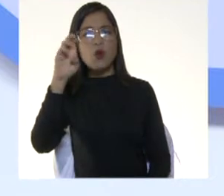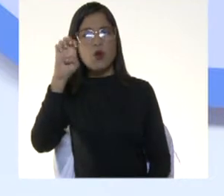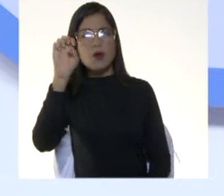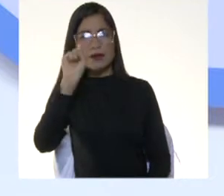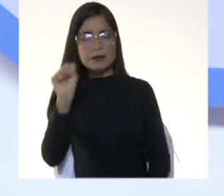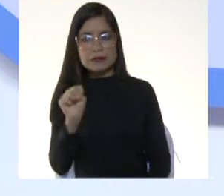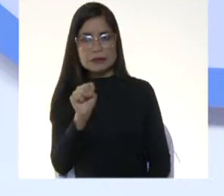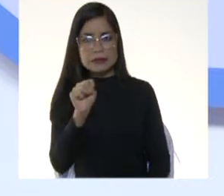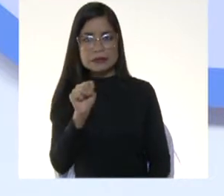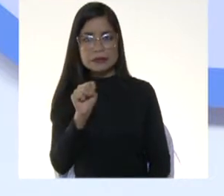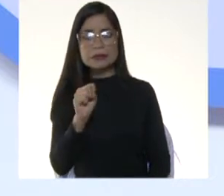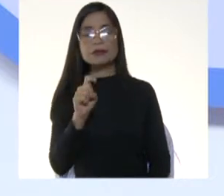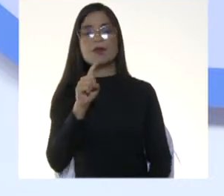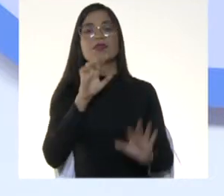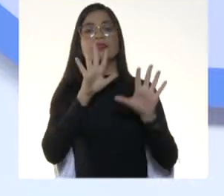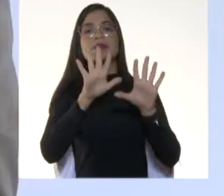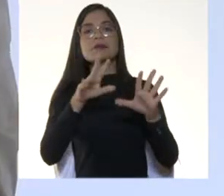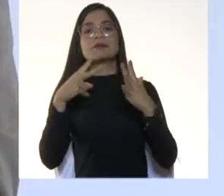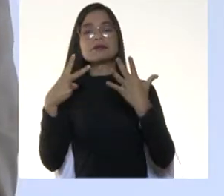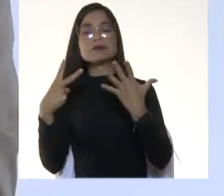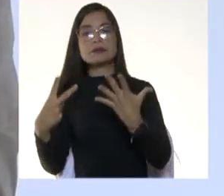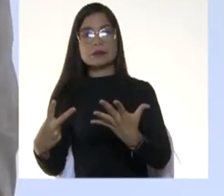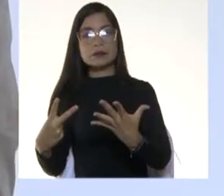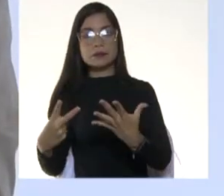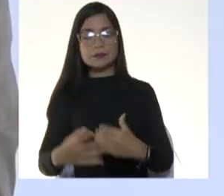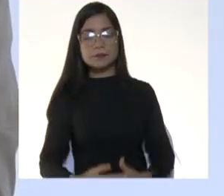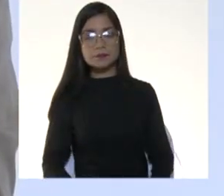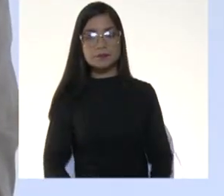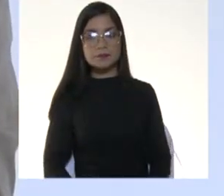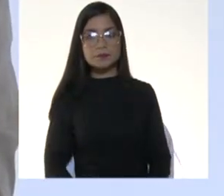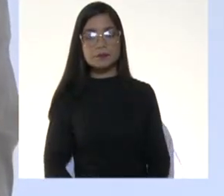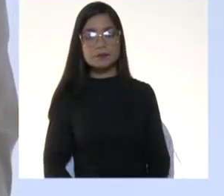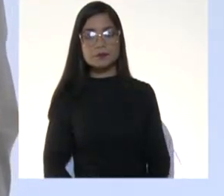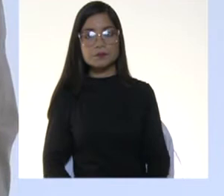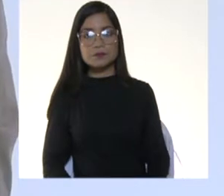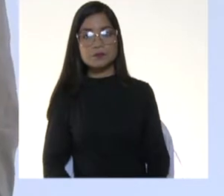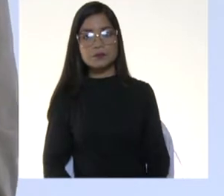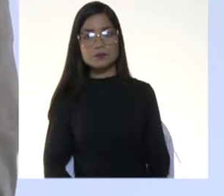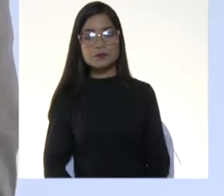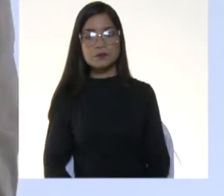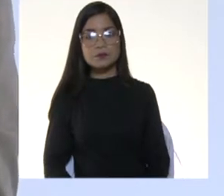los cuales yo puedo decir que la práctica en los diferentes